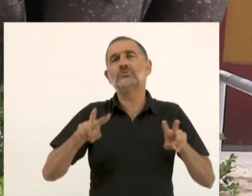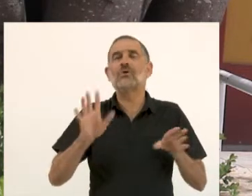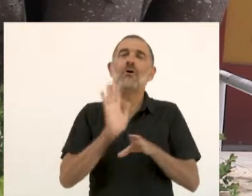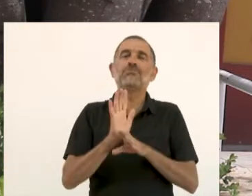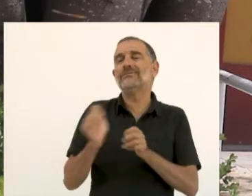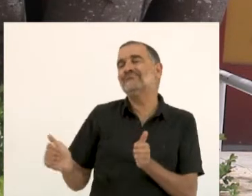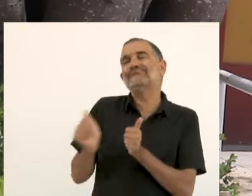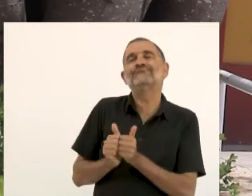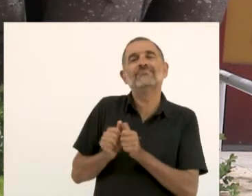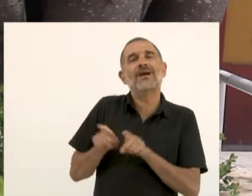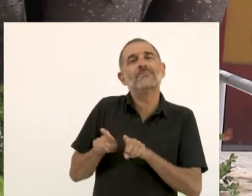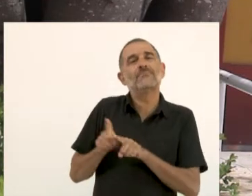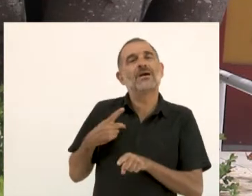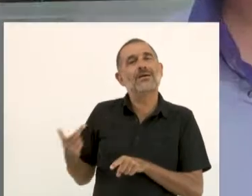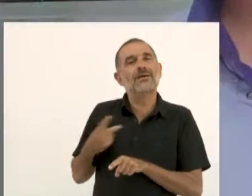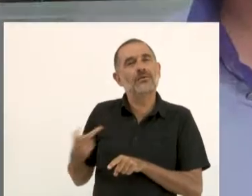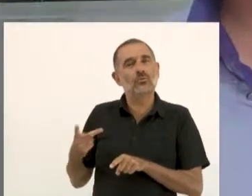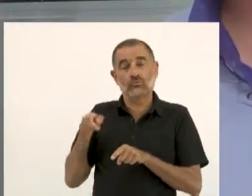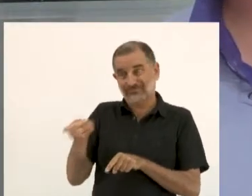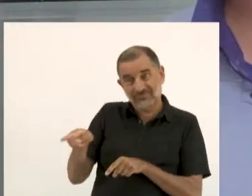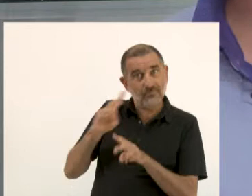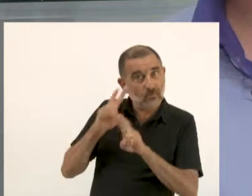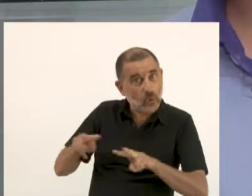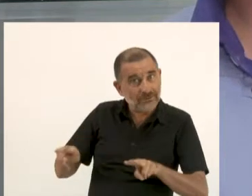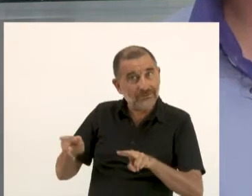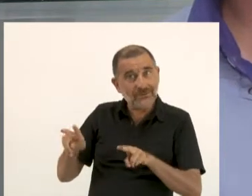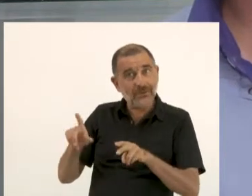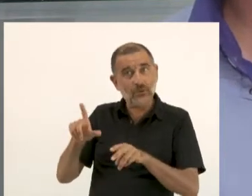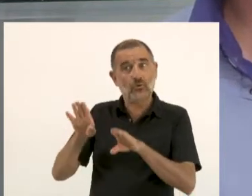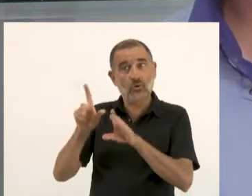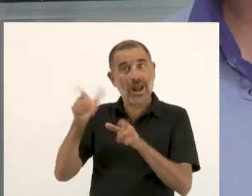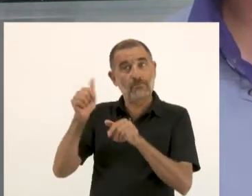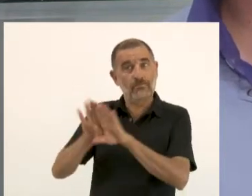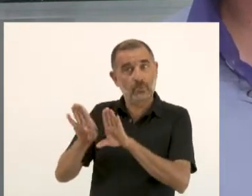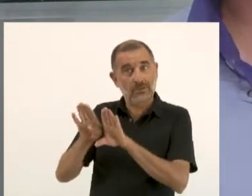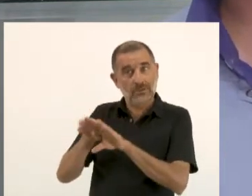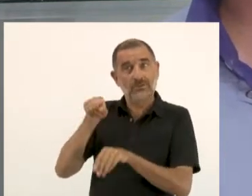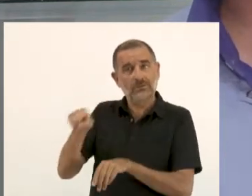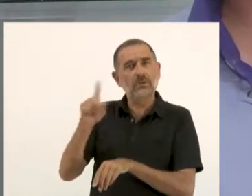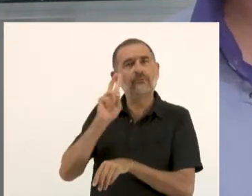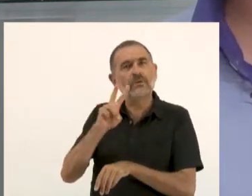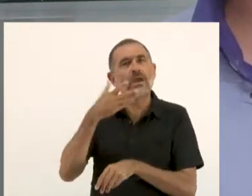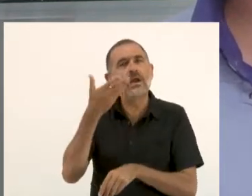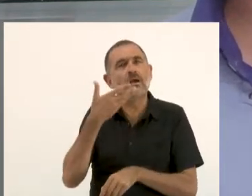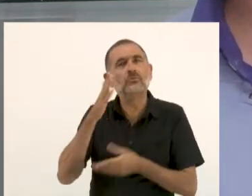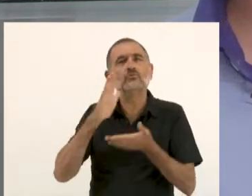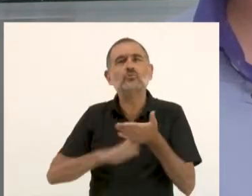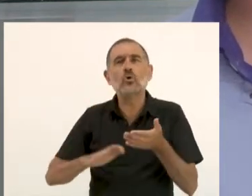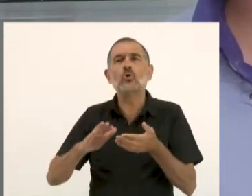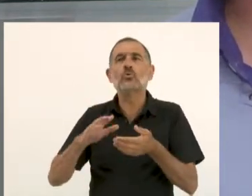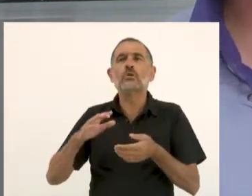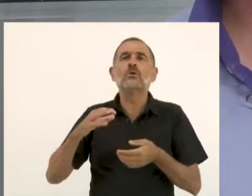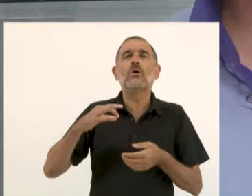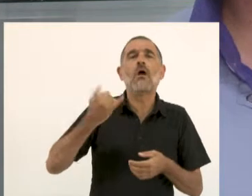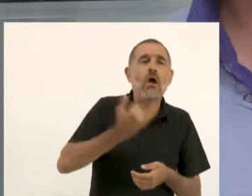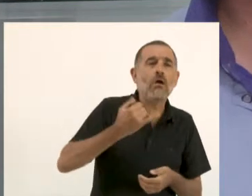hermanos. Entonces, por ejemplo, esa actividad en La Puerta hubo más de 40 asistentes cuando hablaron sobre vida y muerte en la región de Ensenza en